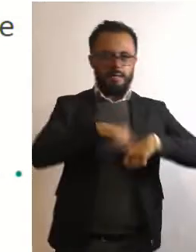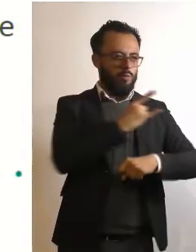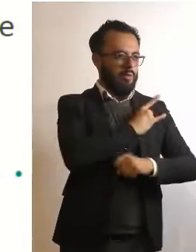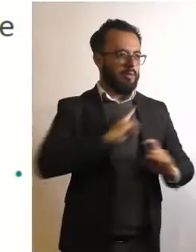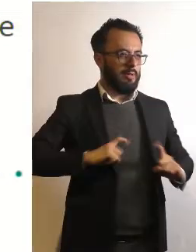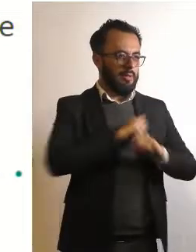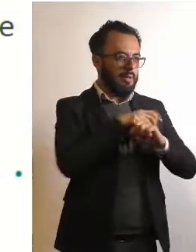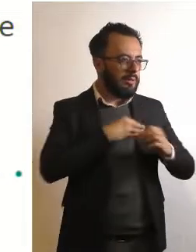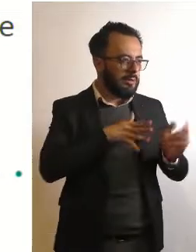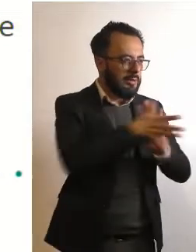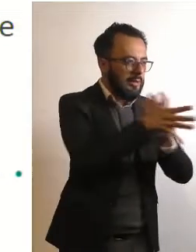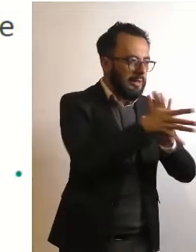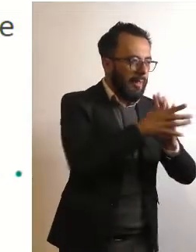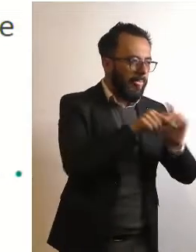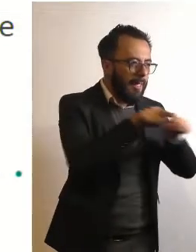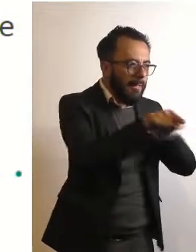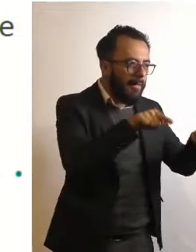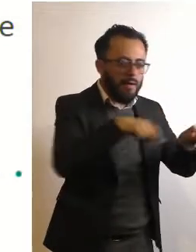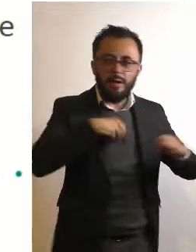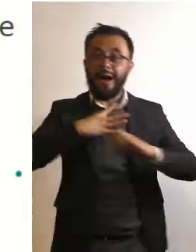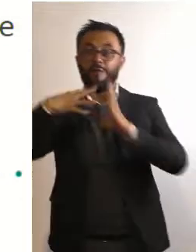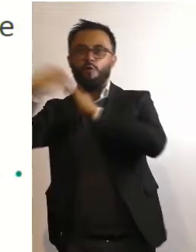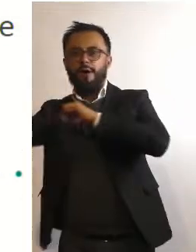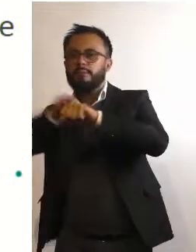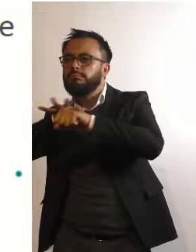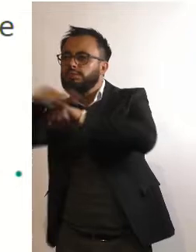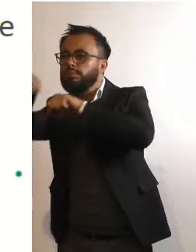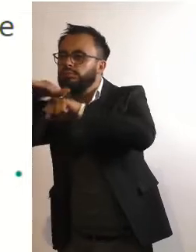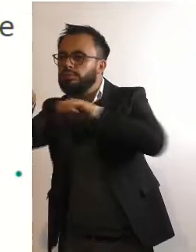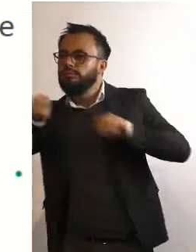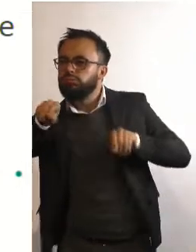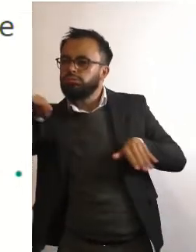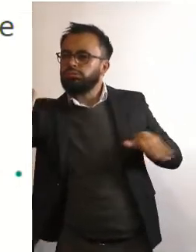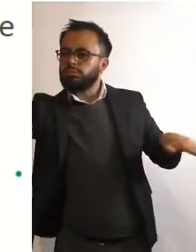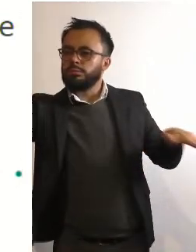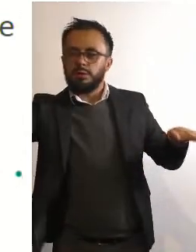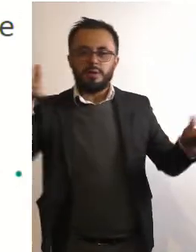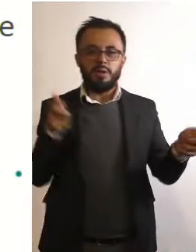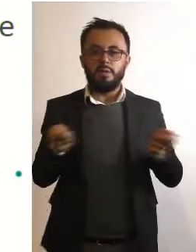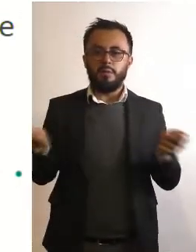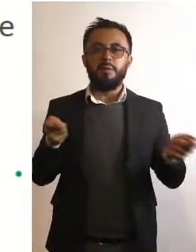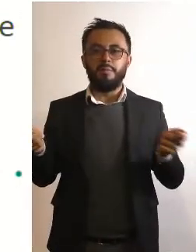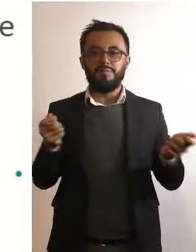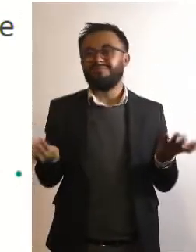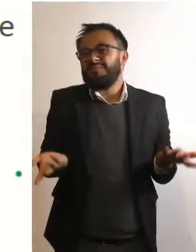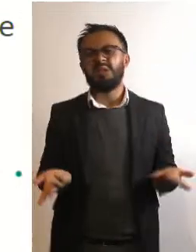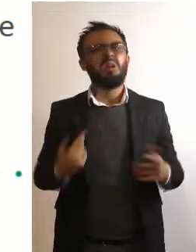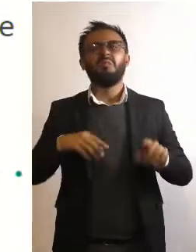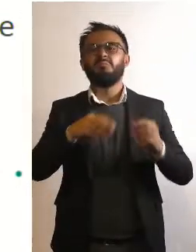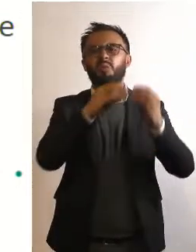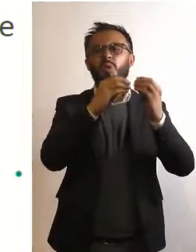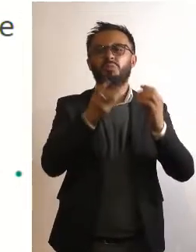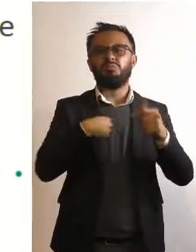universidad, y dar una comunicación permanente y abierta con diferentes formatos